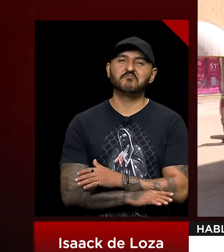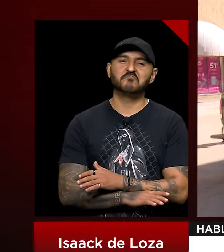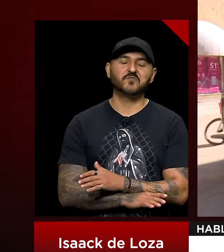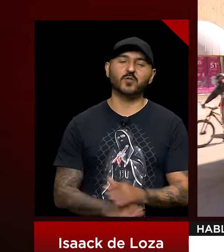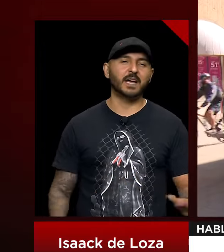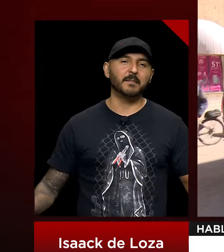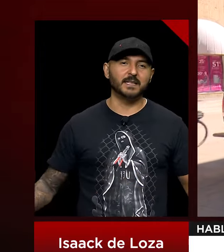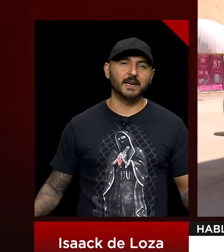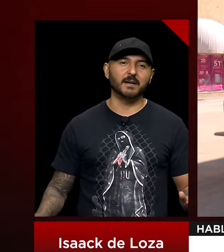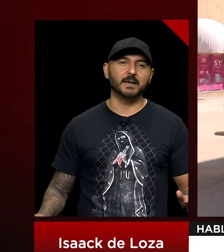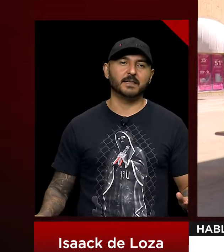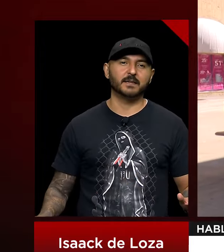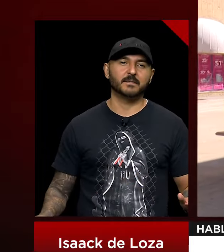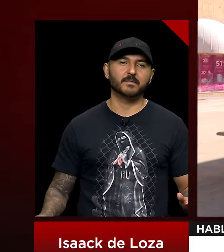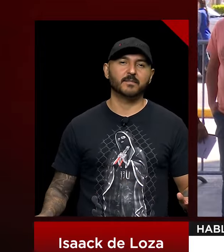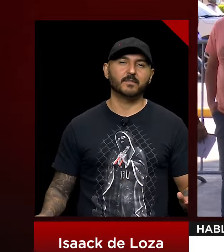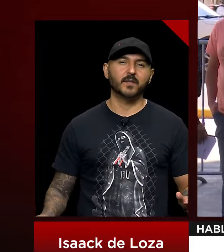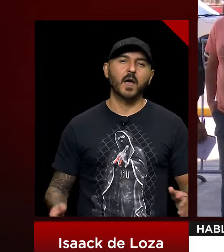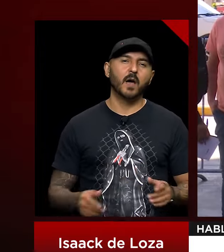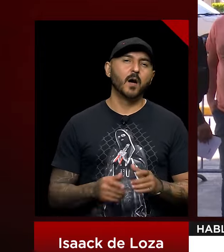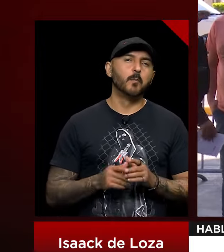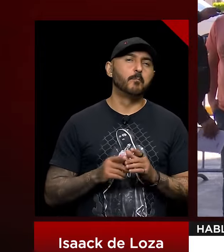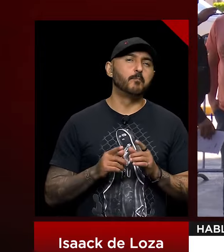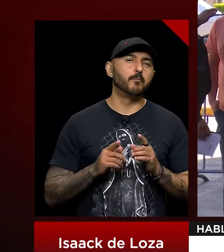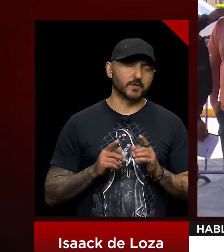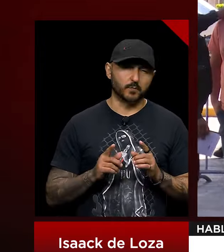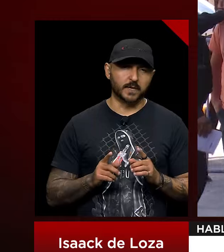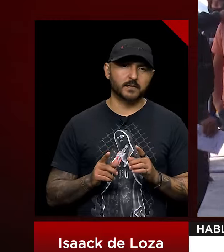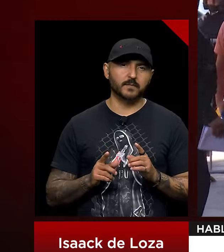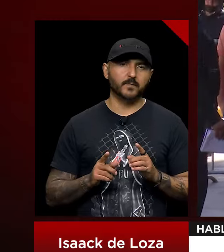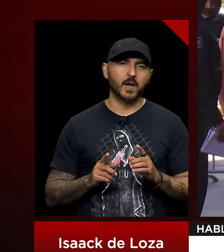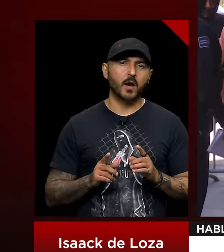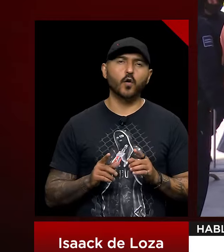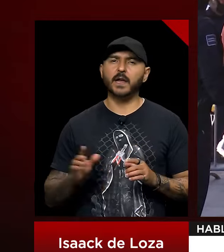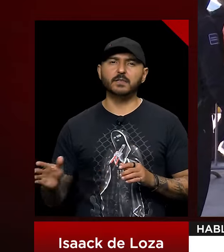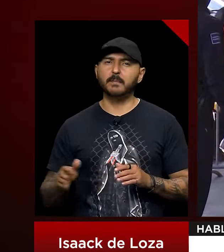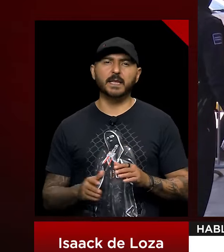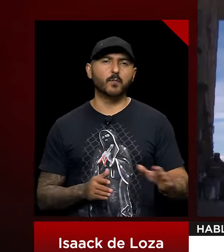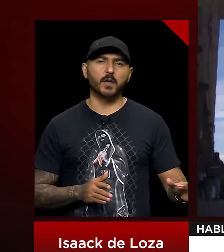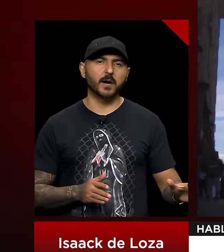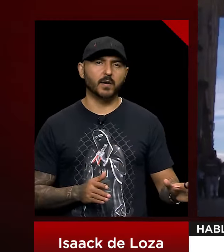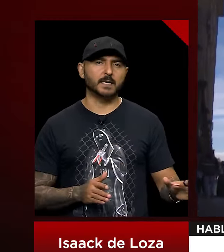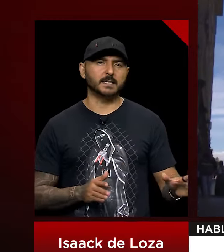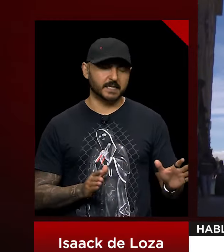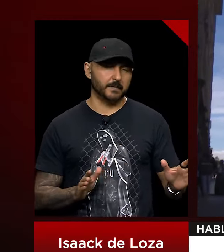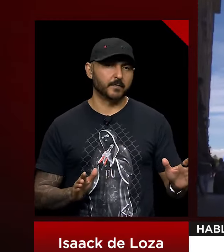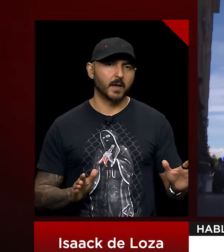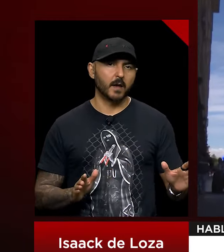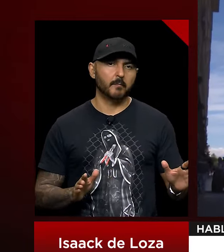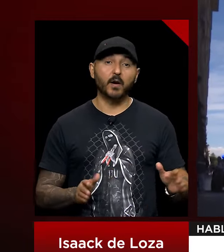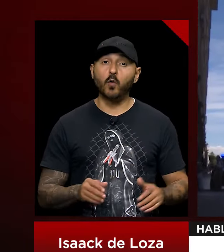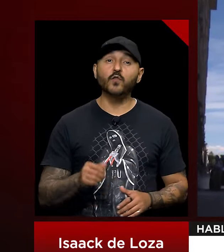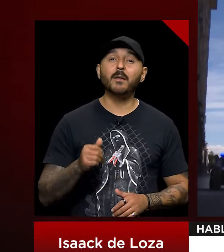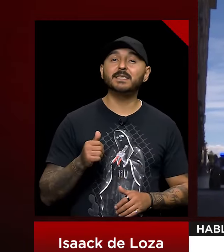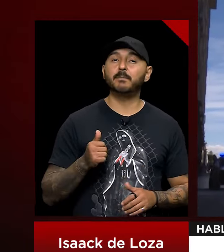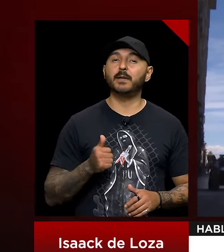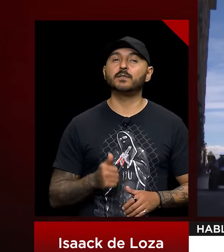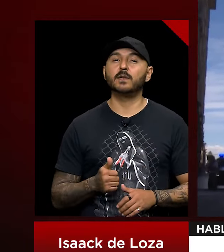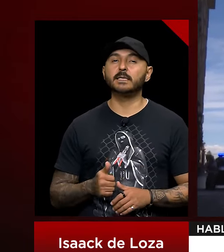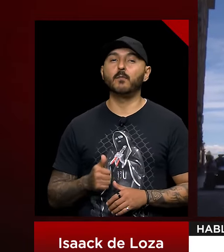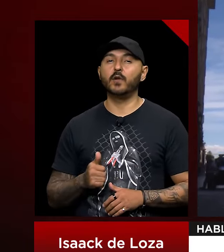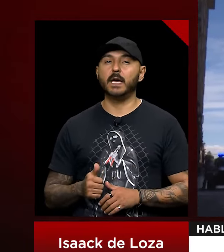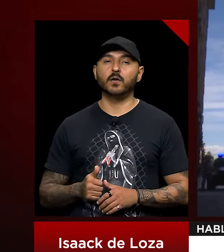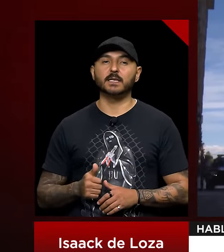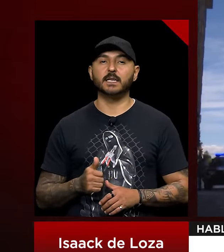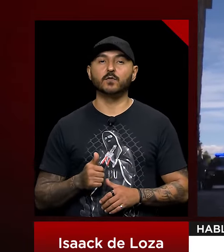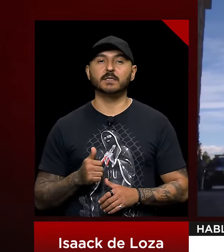es totalmente irrelevante. Por supuesto, lo que no se mide no puede mejorarse, sí. Pero cuando hablas de